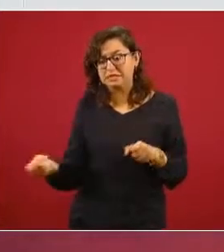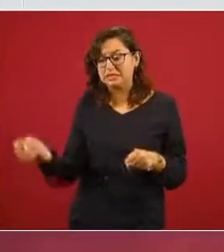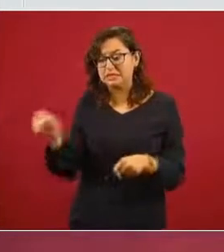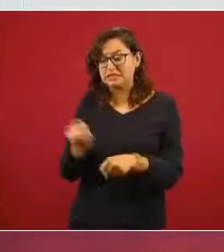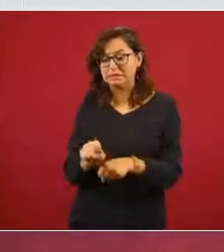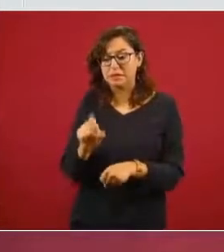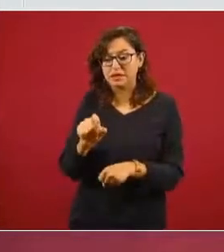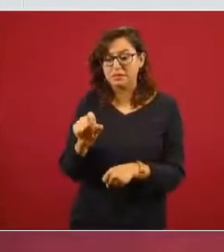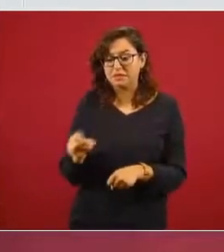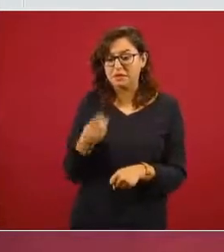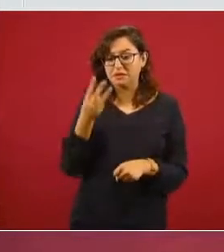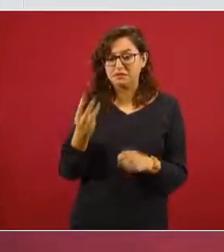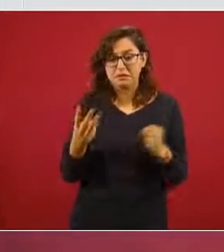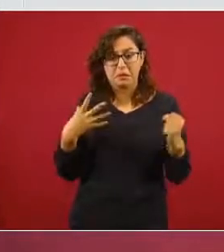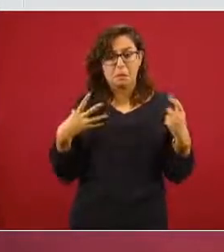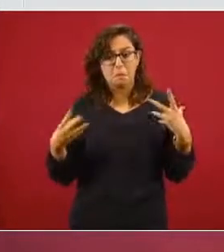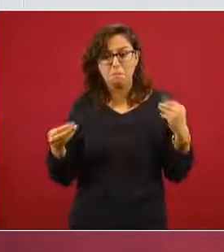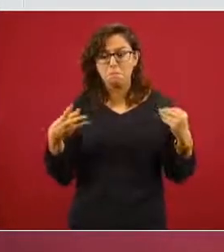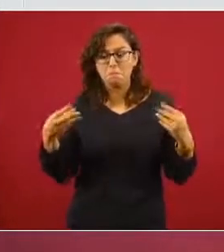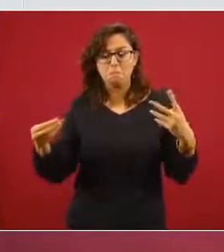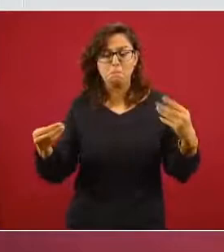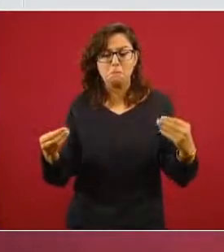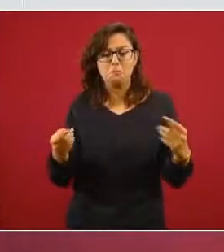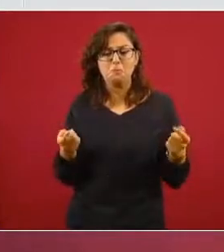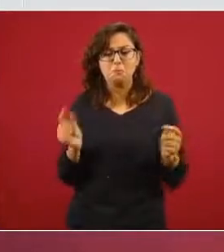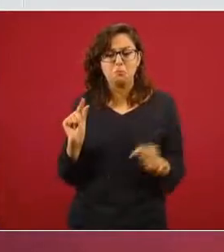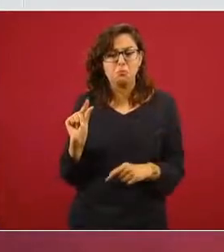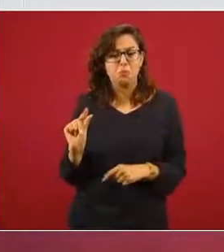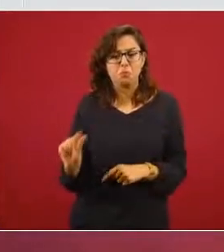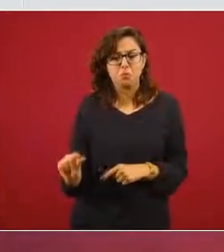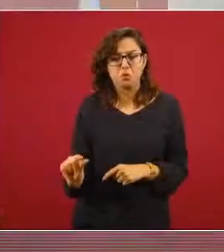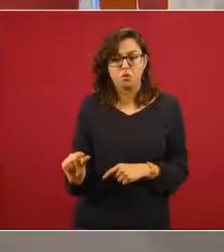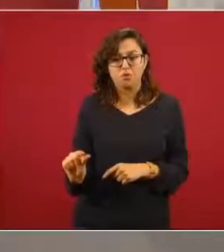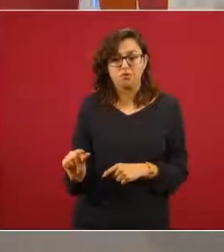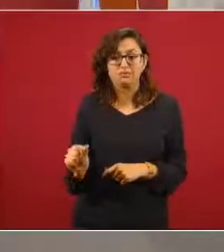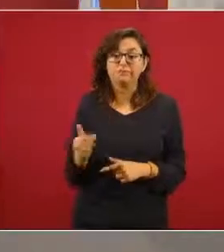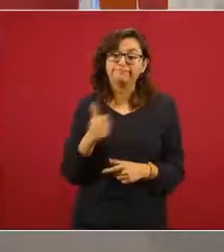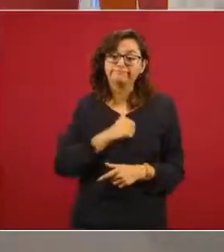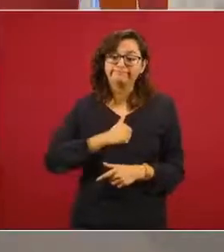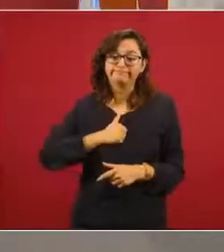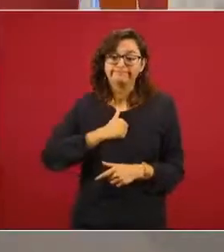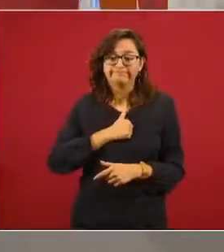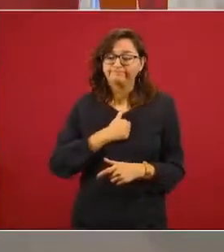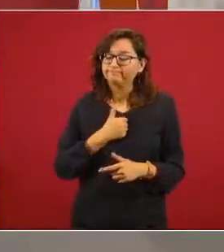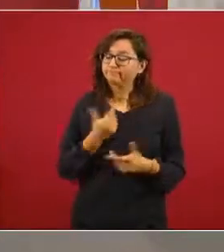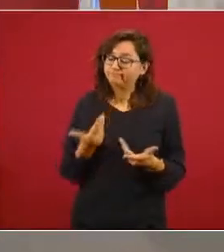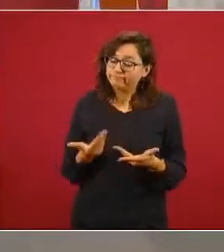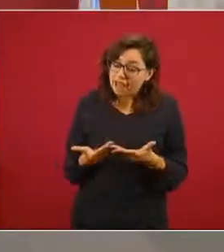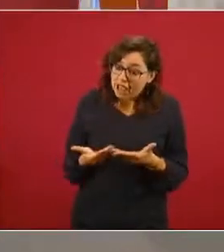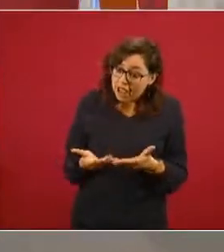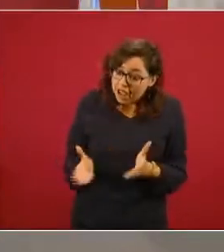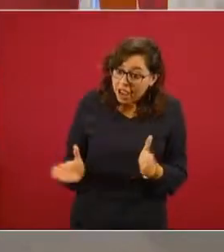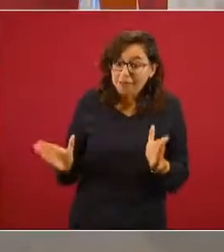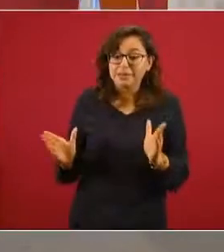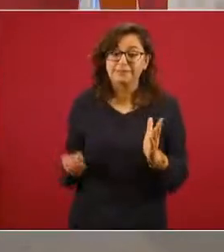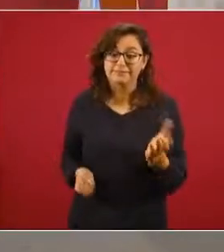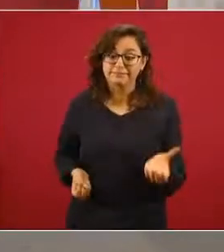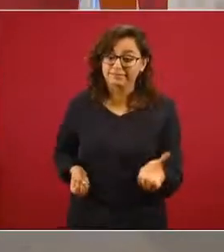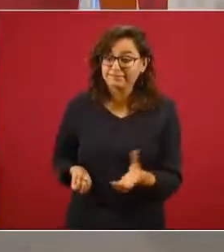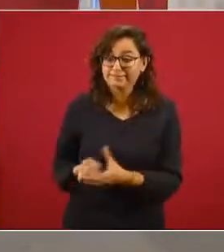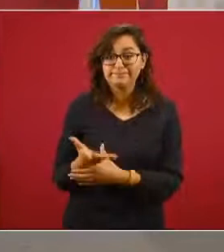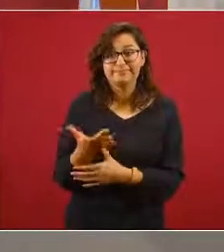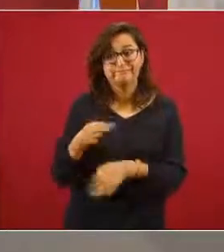23 la transmisión se mantuviera en condiciones mínimas. Desafortunadamente había que abrir por el importante